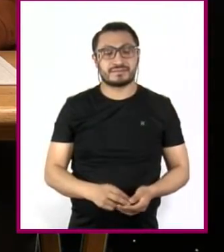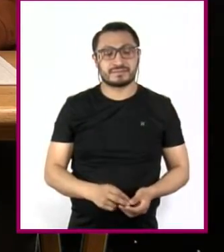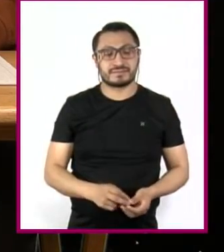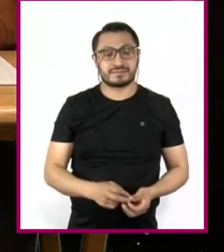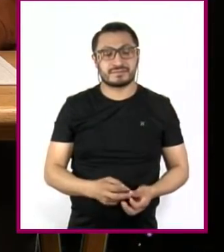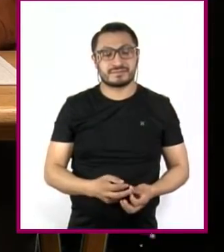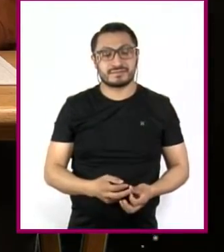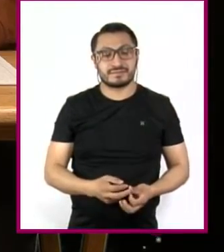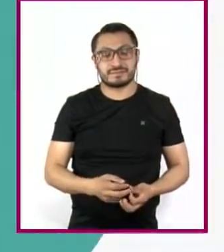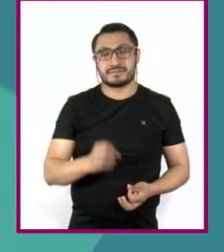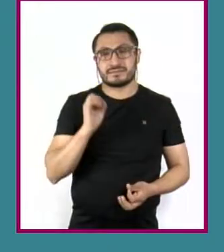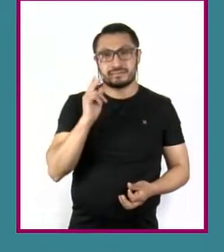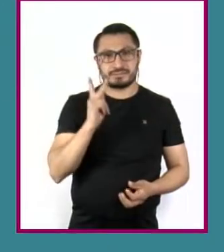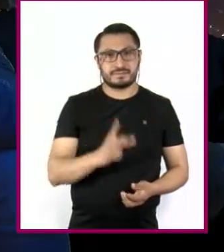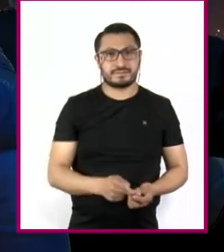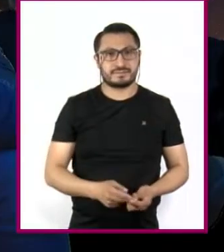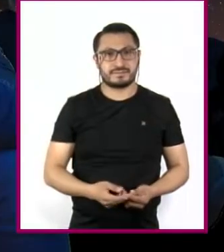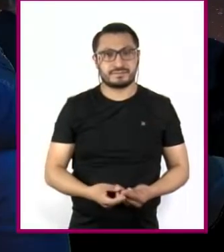Va.